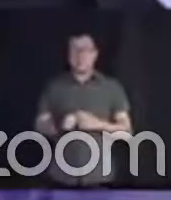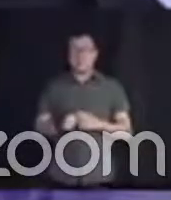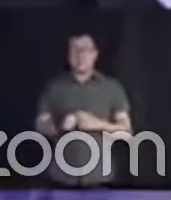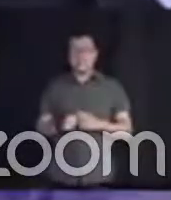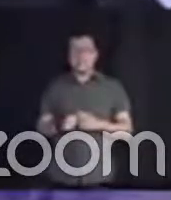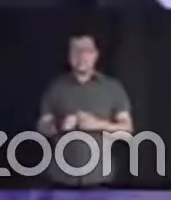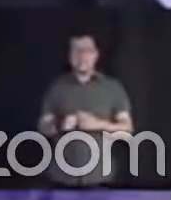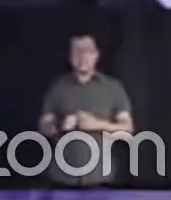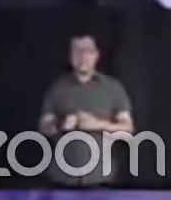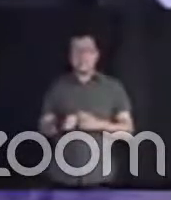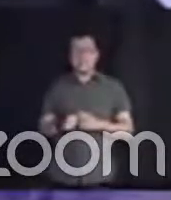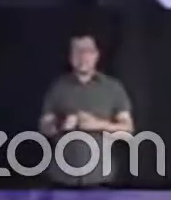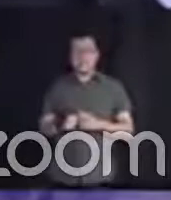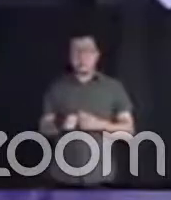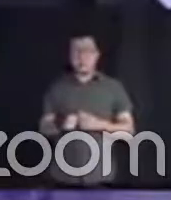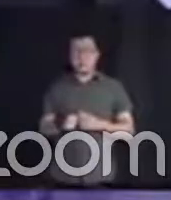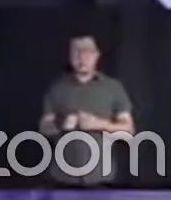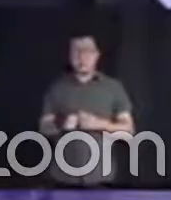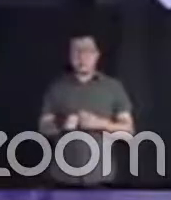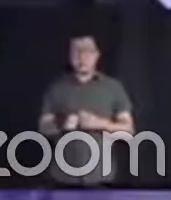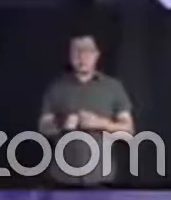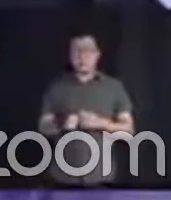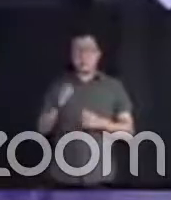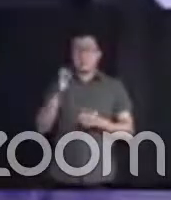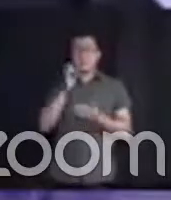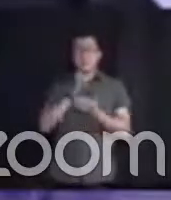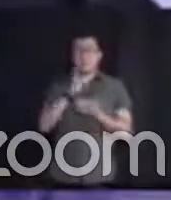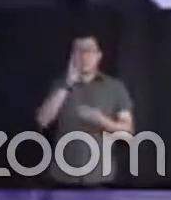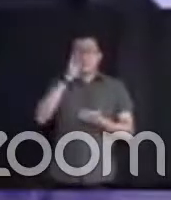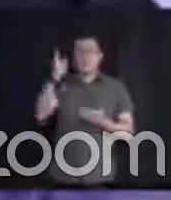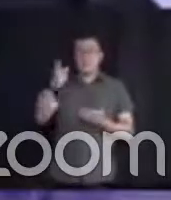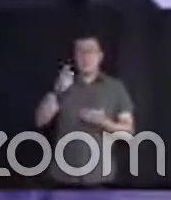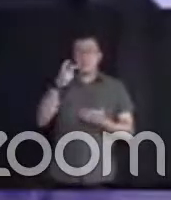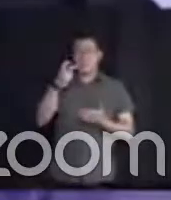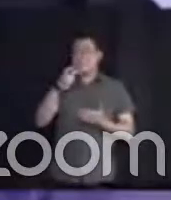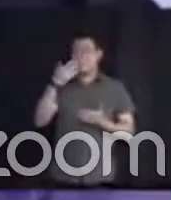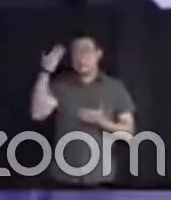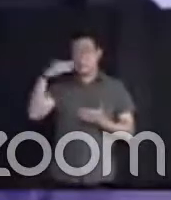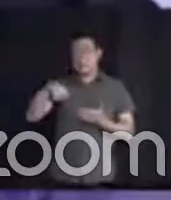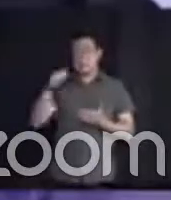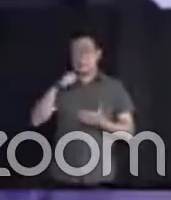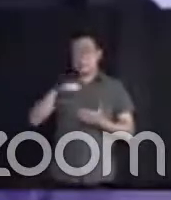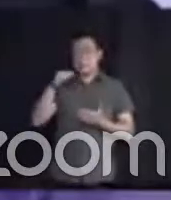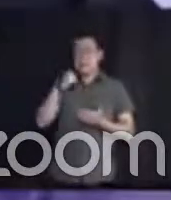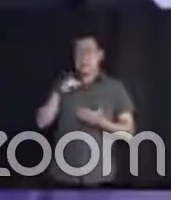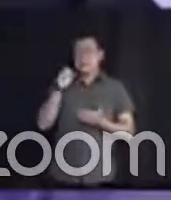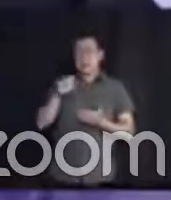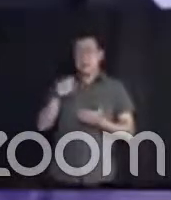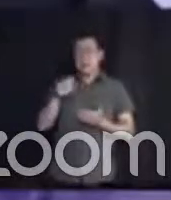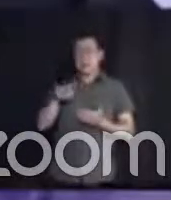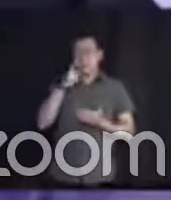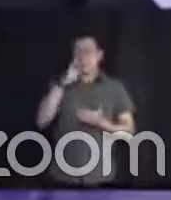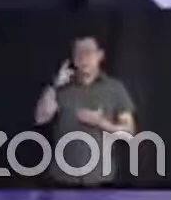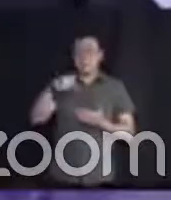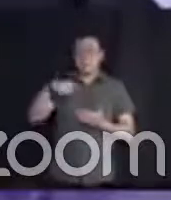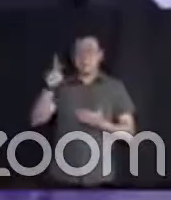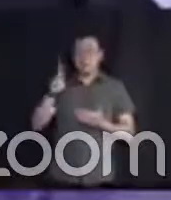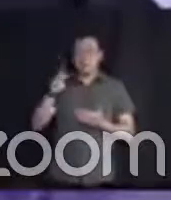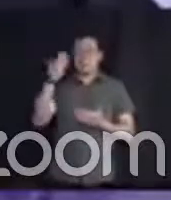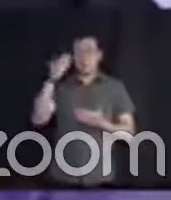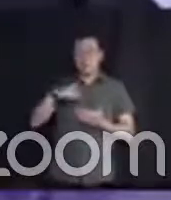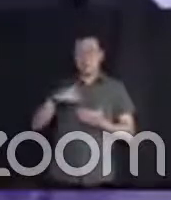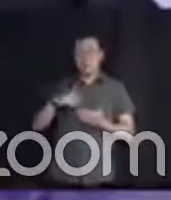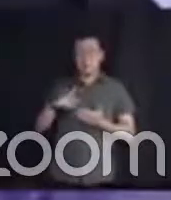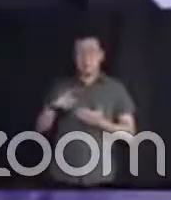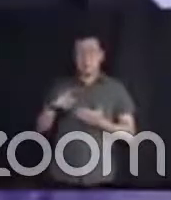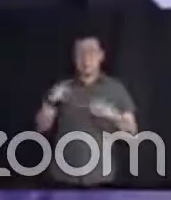Yo quiero nada más decirles que, bueno, está muy trillada esta frase, pero que toda la gente de nosotros,